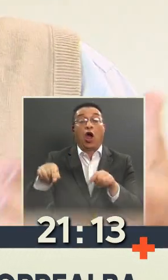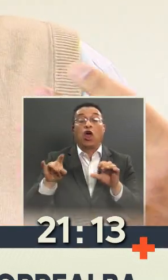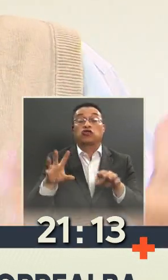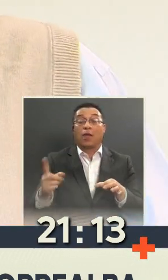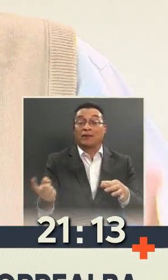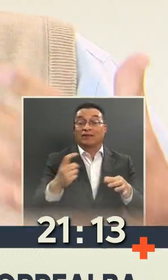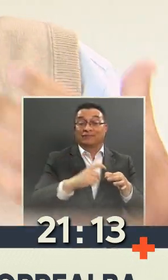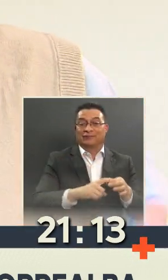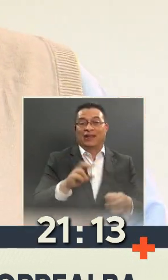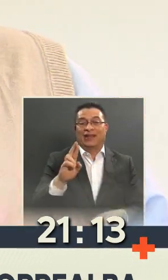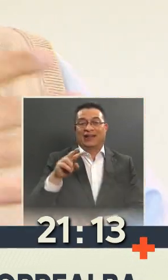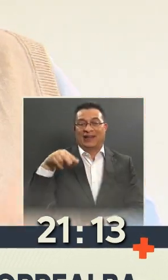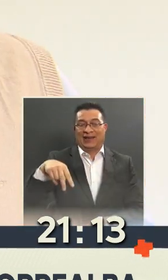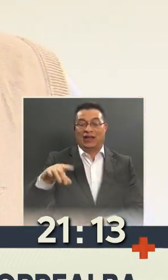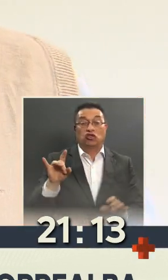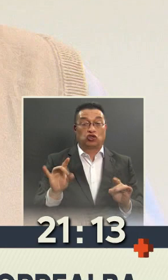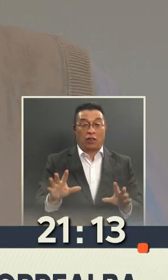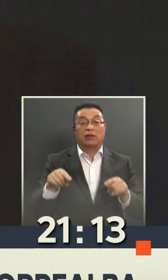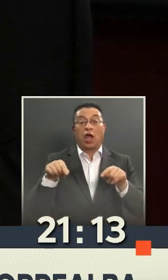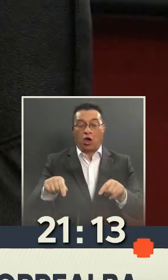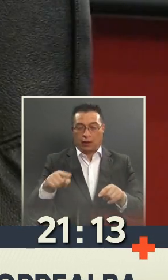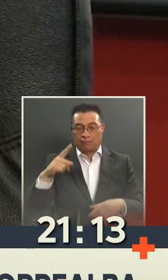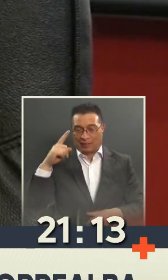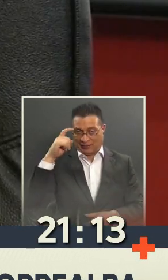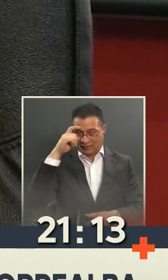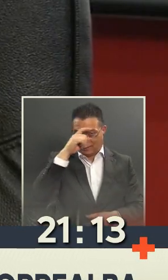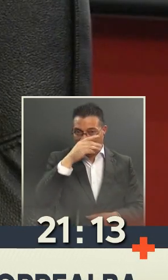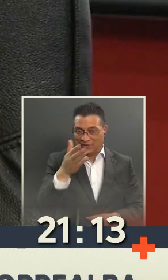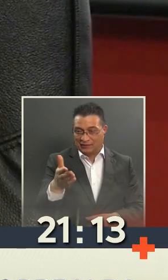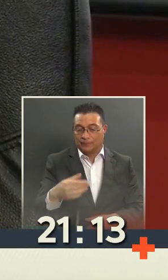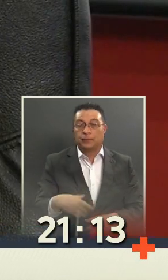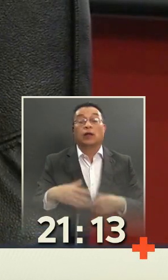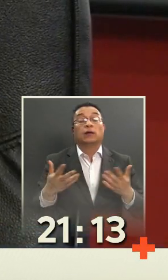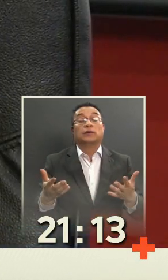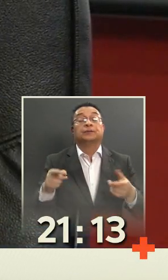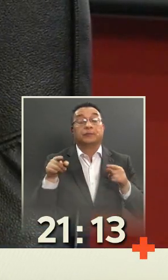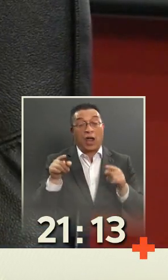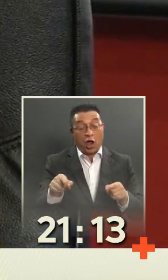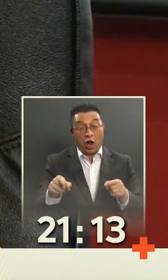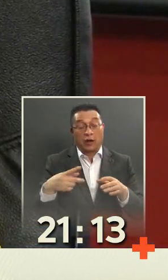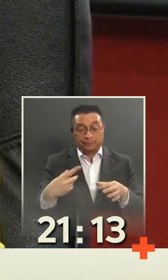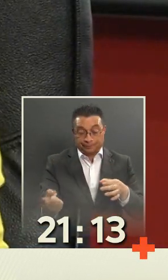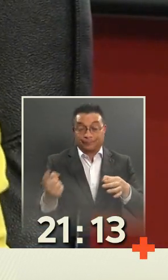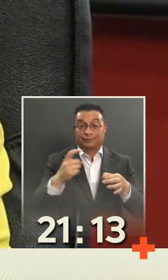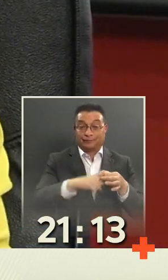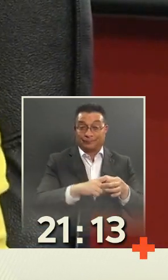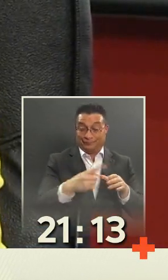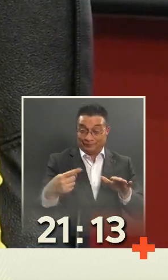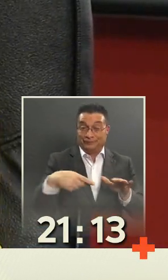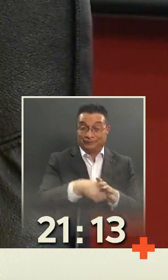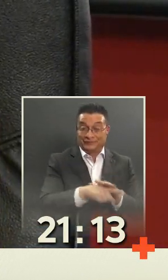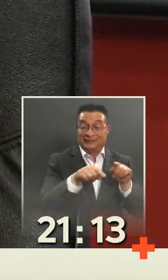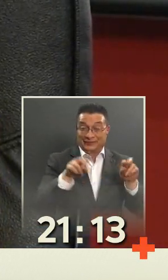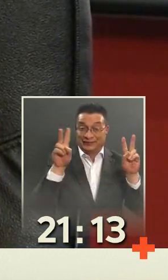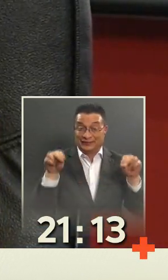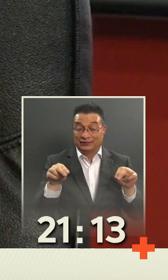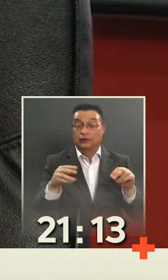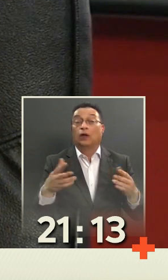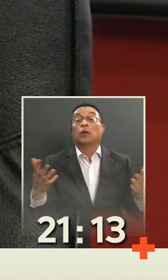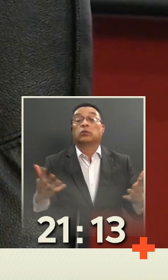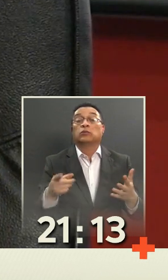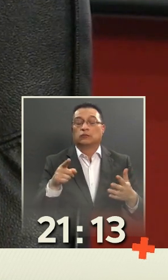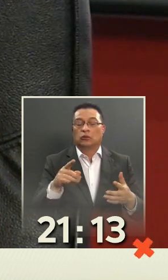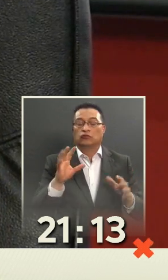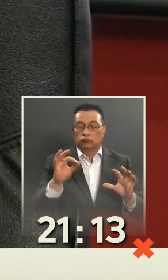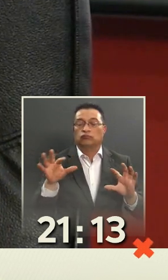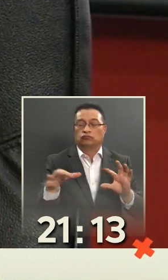Renovación Nacional, su panorama se complica. Y para ser parte interveniente en la causa, pues estarían